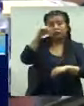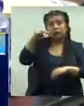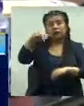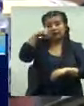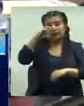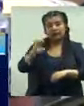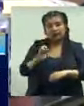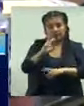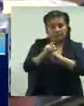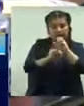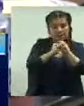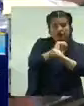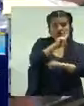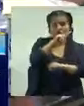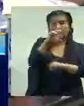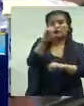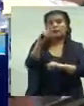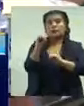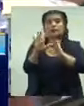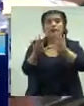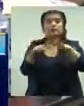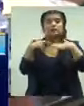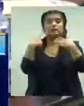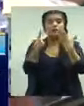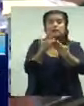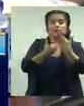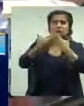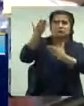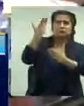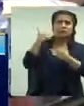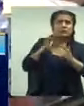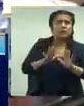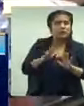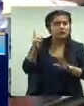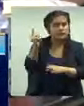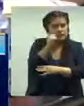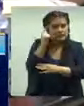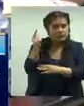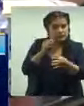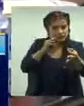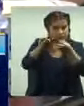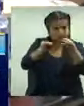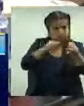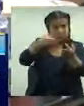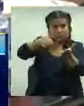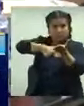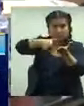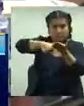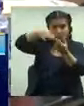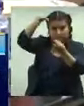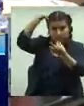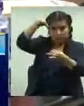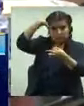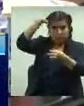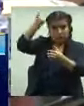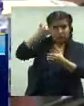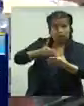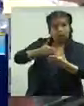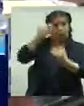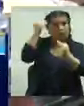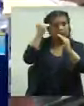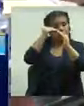había acabado con ese mal. Entonces, sí es importante que aclaremos eso con una nota, por favor, viceministra,